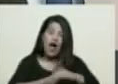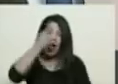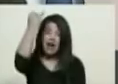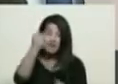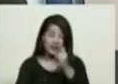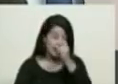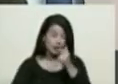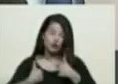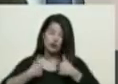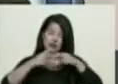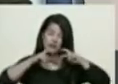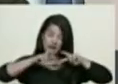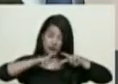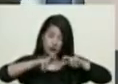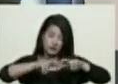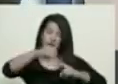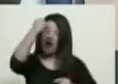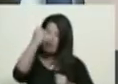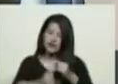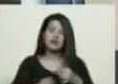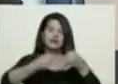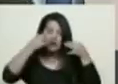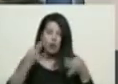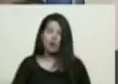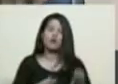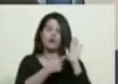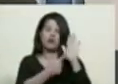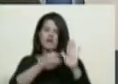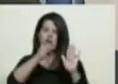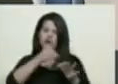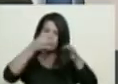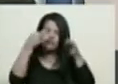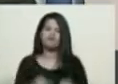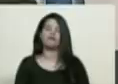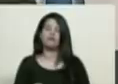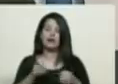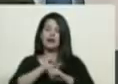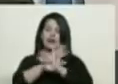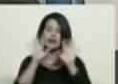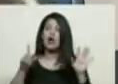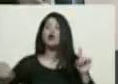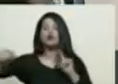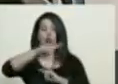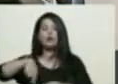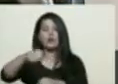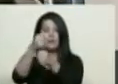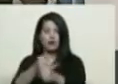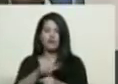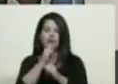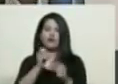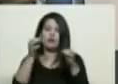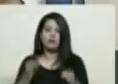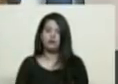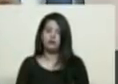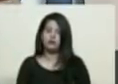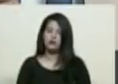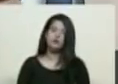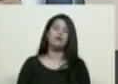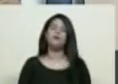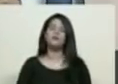seguro contundente que es lo que espera la opinión pública que ocurrirá sobre esto fíjense ya hay 20 y un